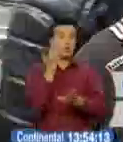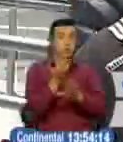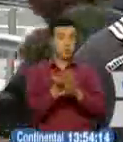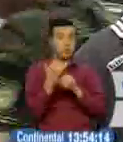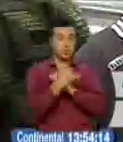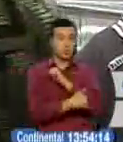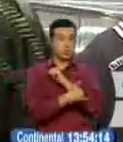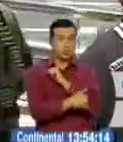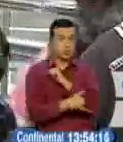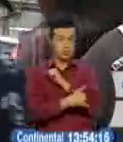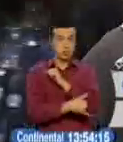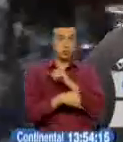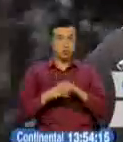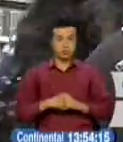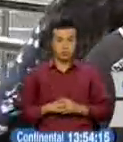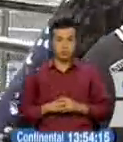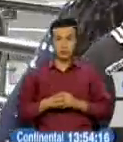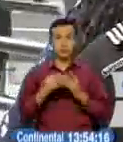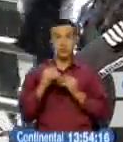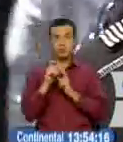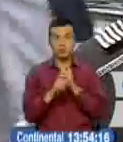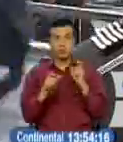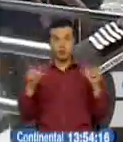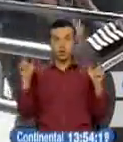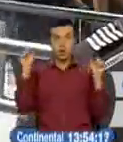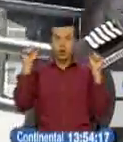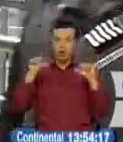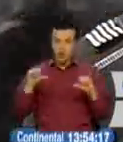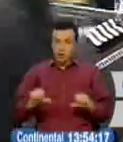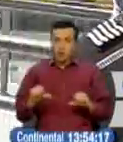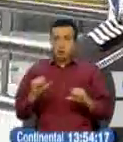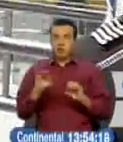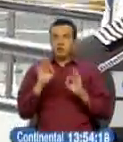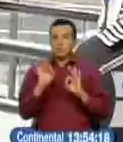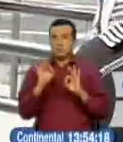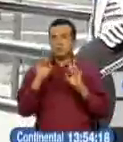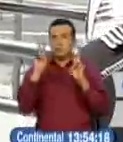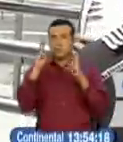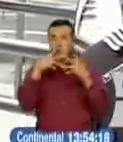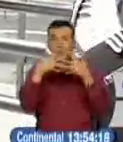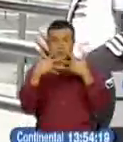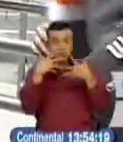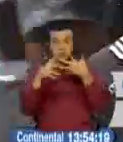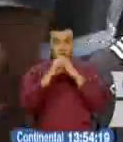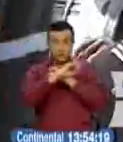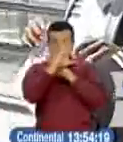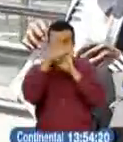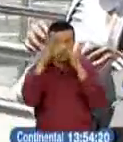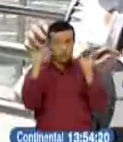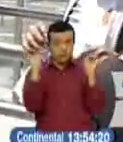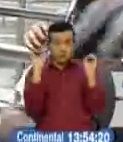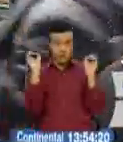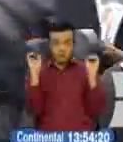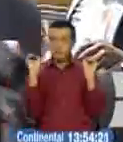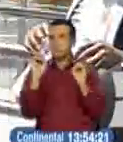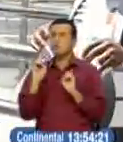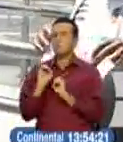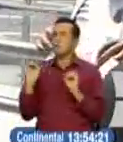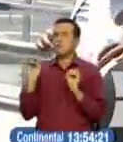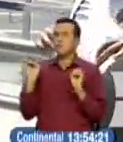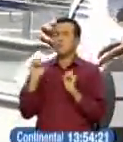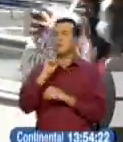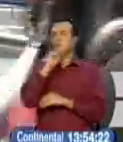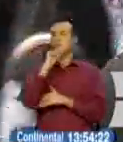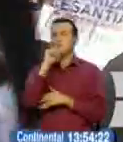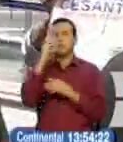país. Muchas cosas que hay y que están mal, que las pongan bien. El tema de la transparencia entonces no está claro todavía. No. Hay mucho